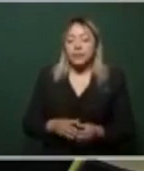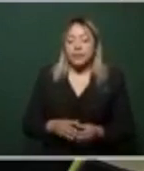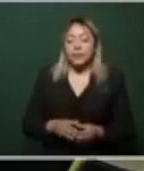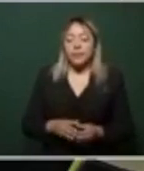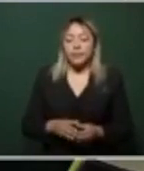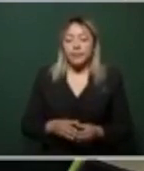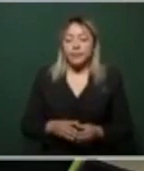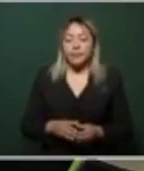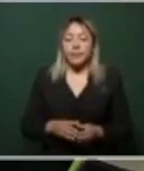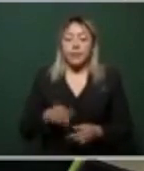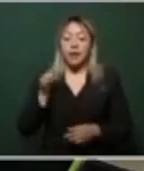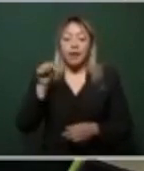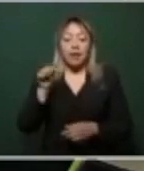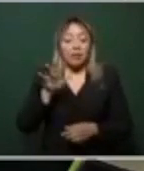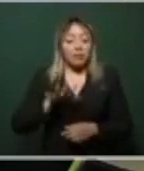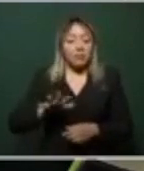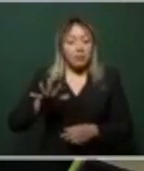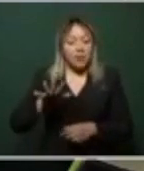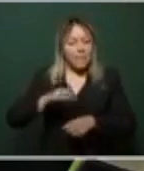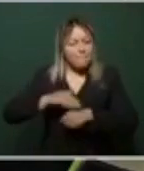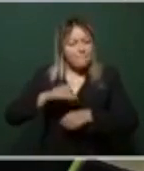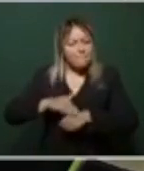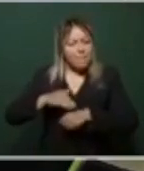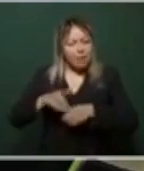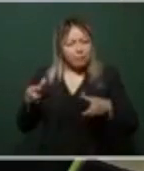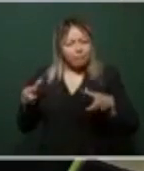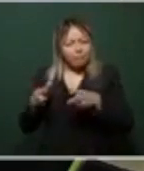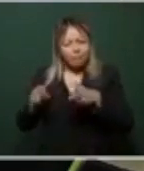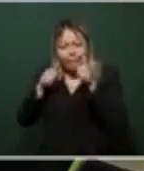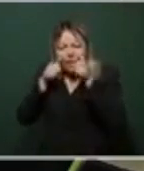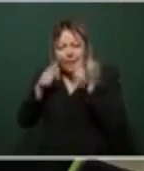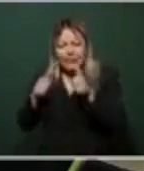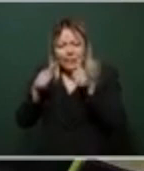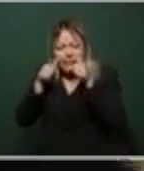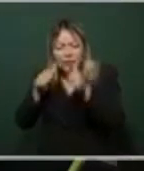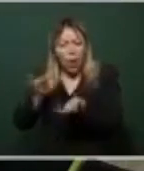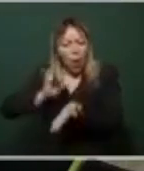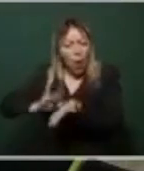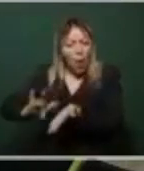donde vamos a concentrar más trabajo social,